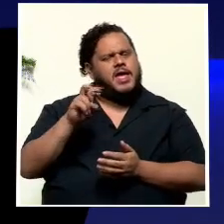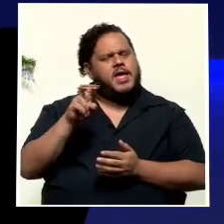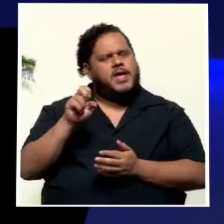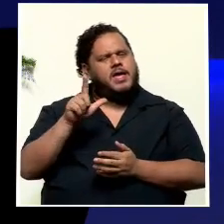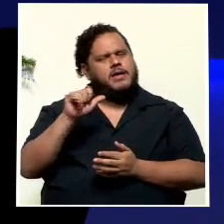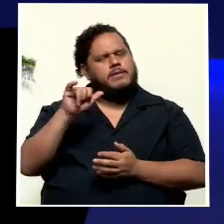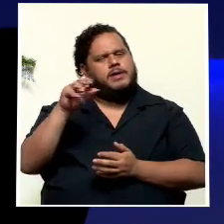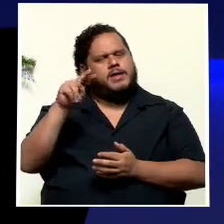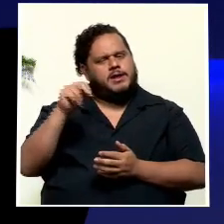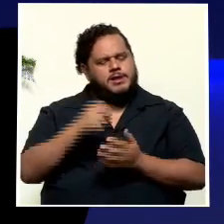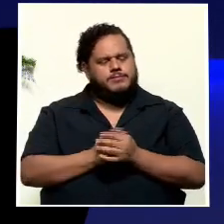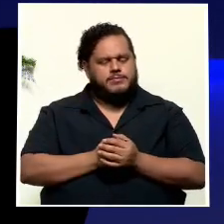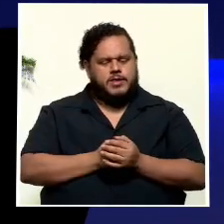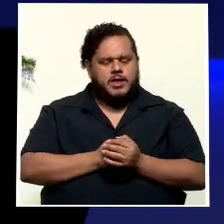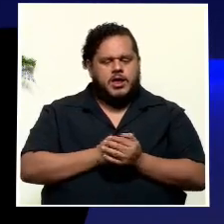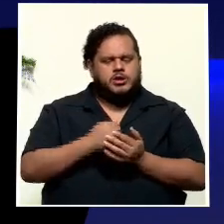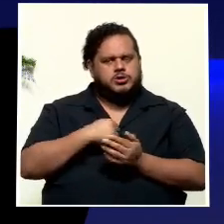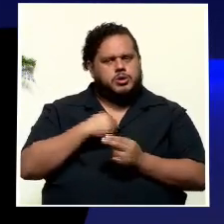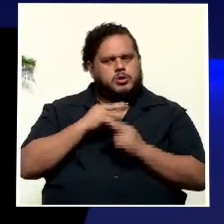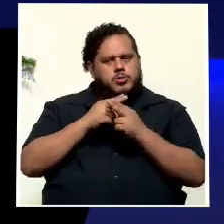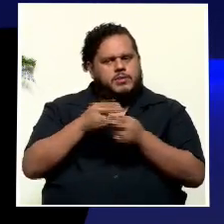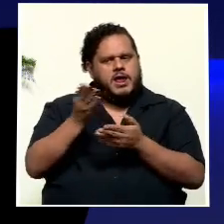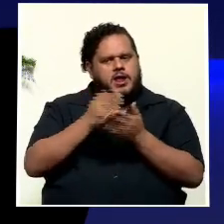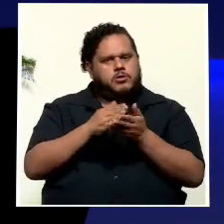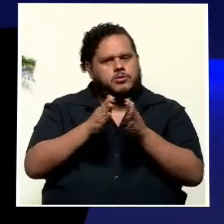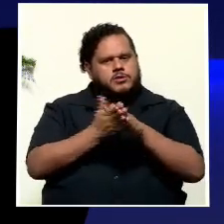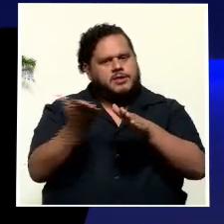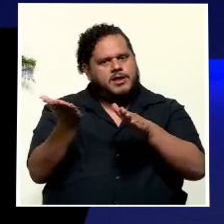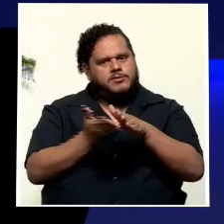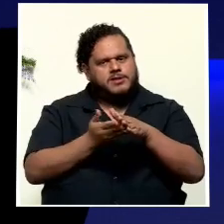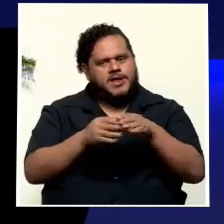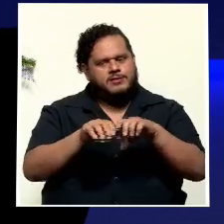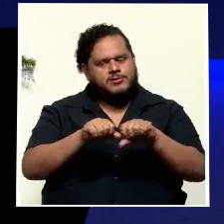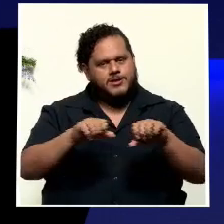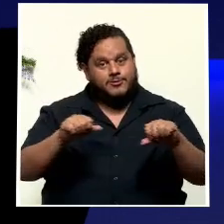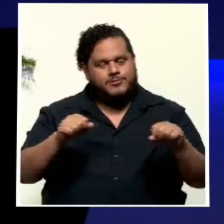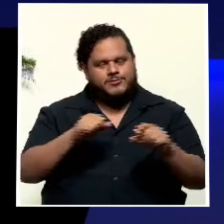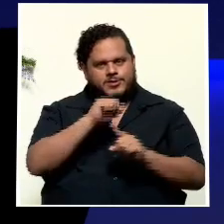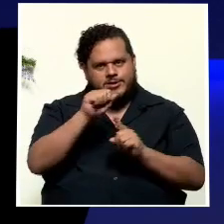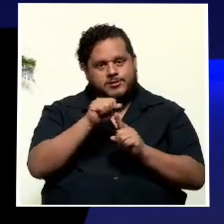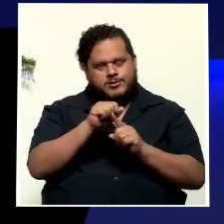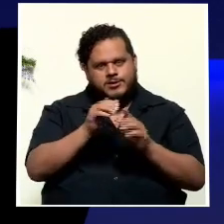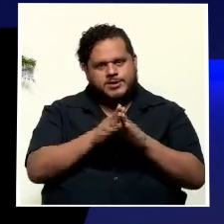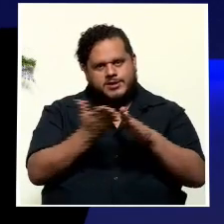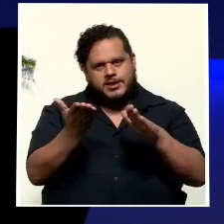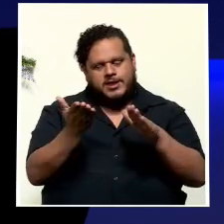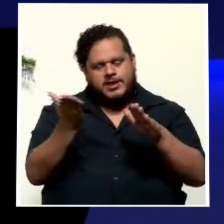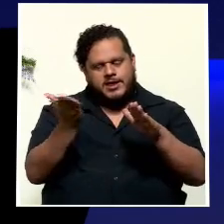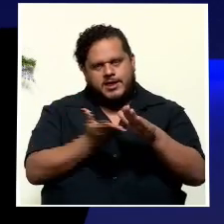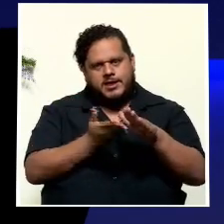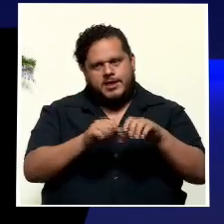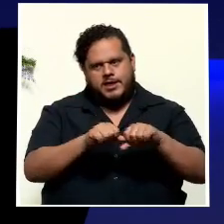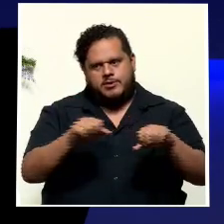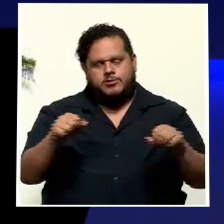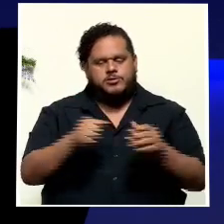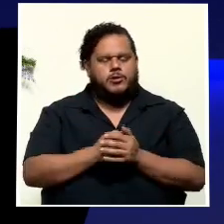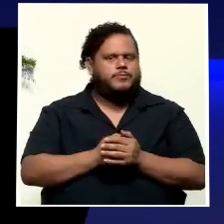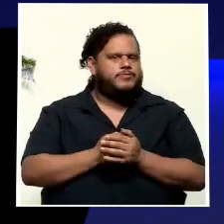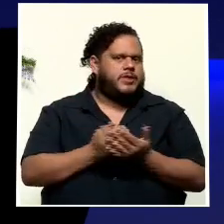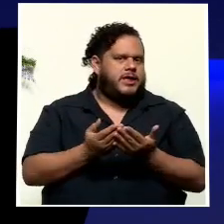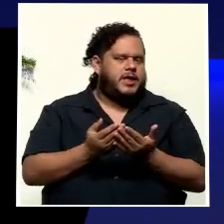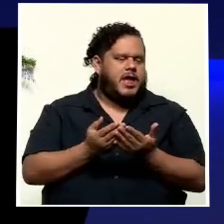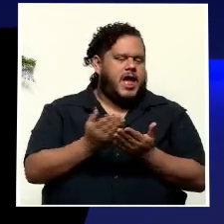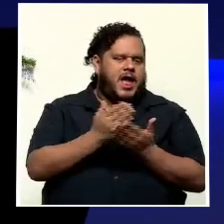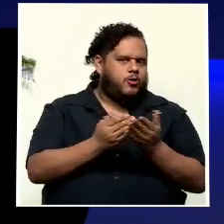introducción mencioné algunos de los grandes casos de corrupción sin que tengan una preponderancia unos sobre otros,